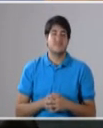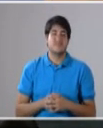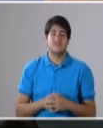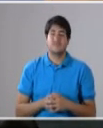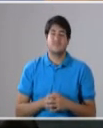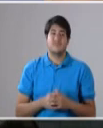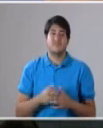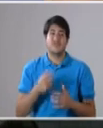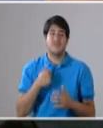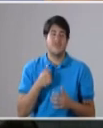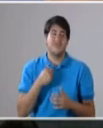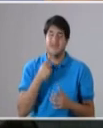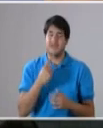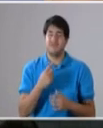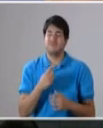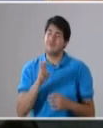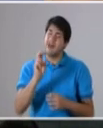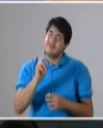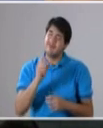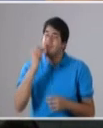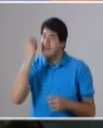verlo en el hebreo, le dije yo, ¿verdad? O sea.